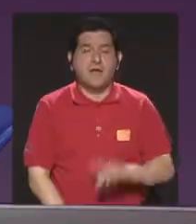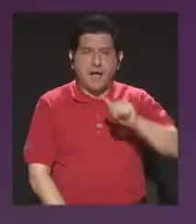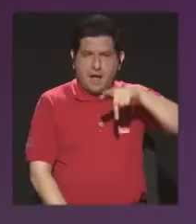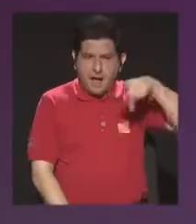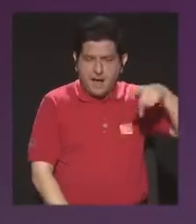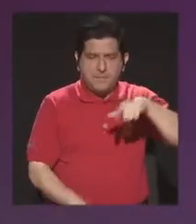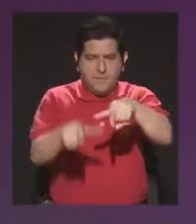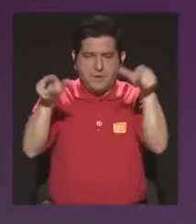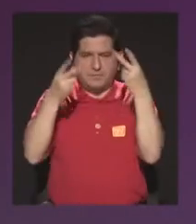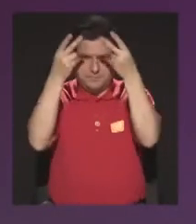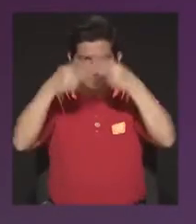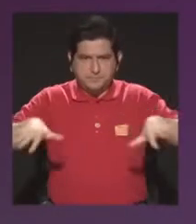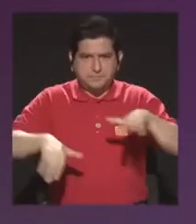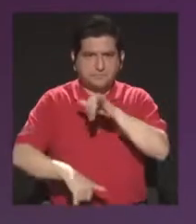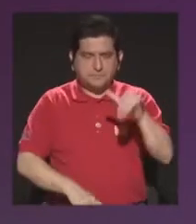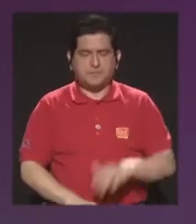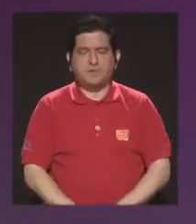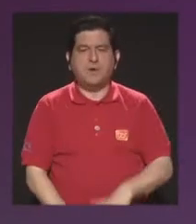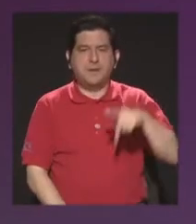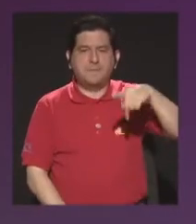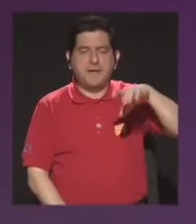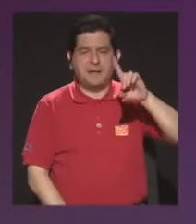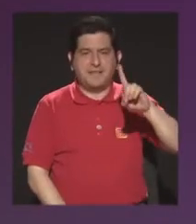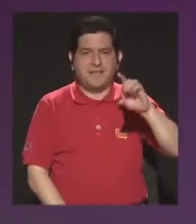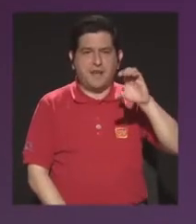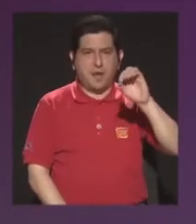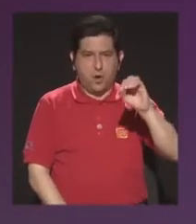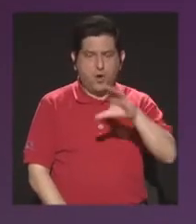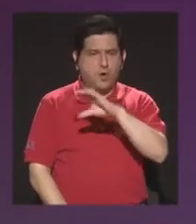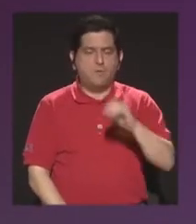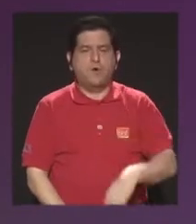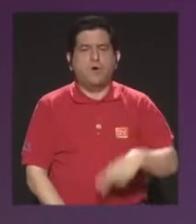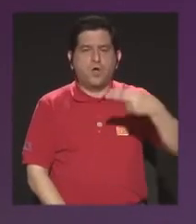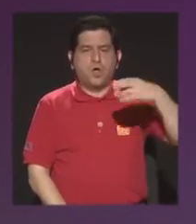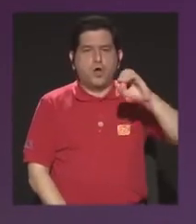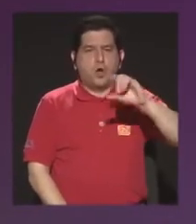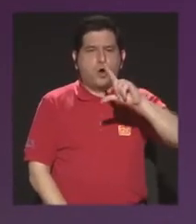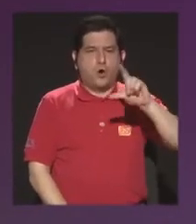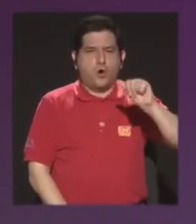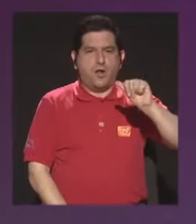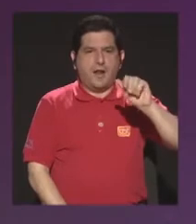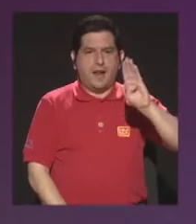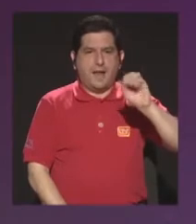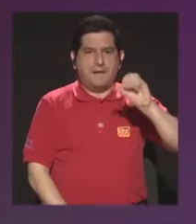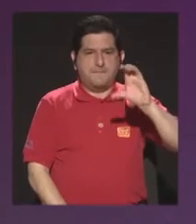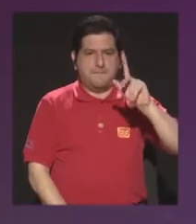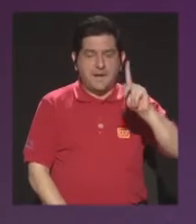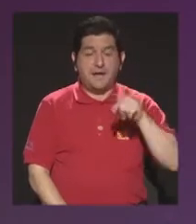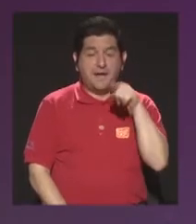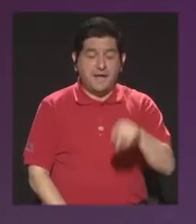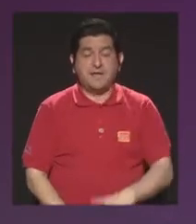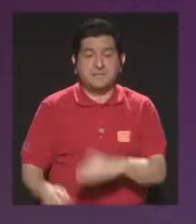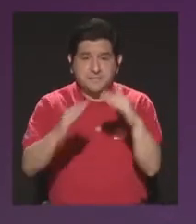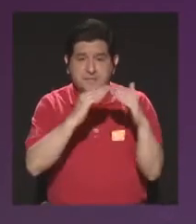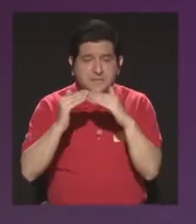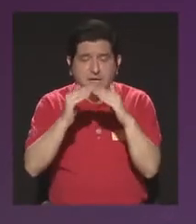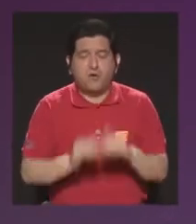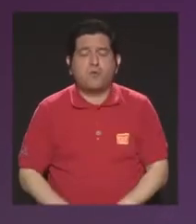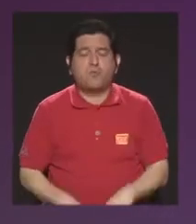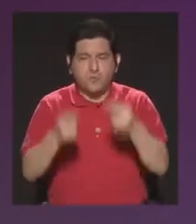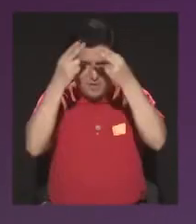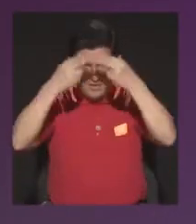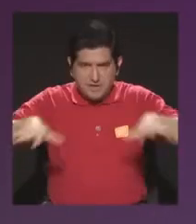y del sitio web, igual que apenas de Olmo y Hollaback, es que lo que empezó como una comunidad virtual se traduzca en acciones en la vida